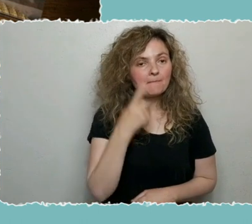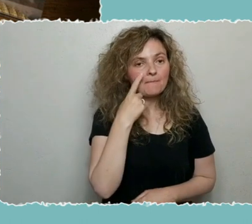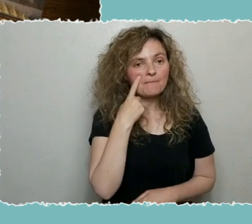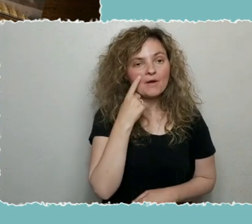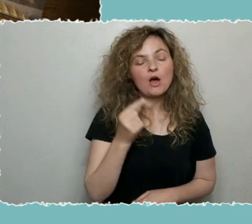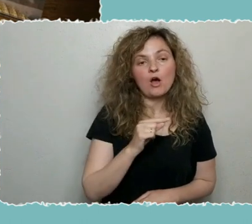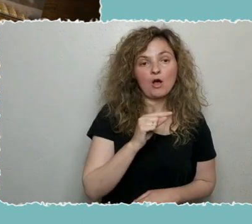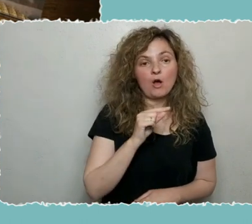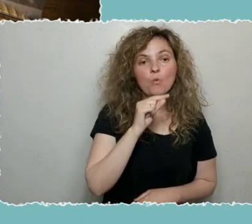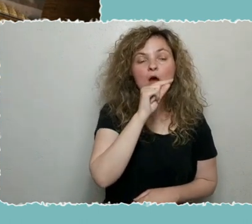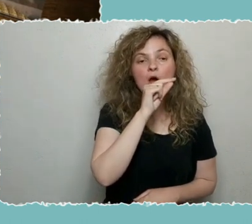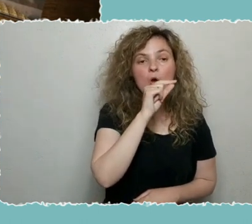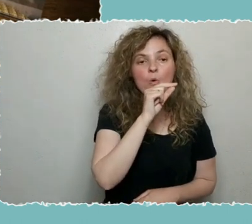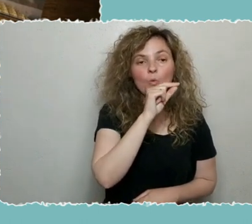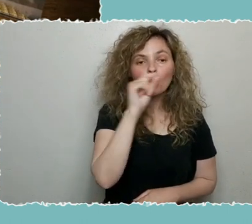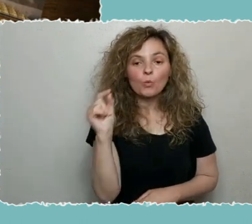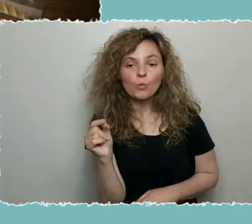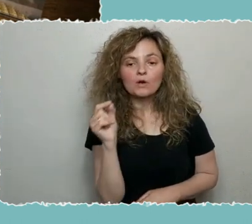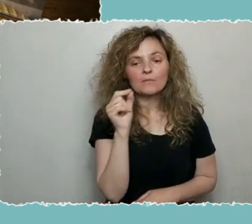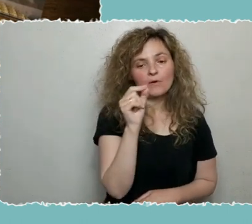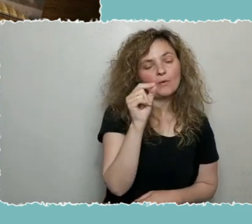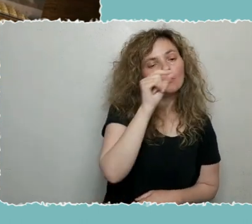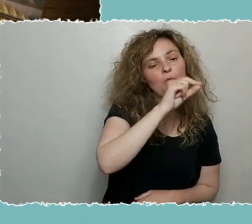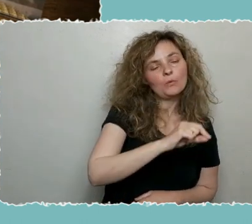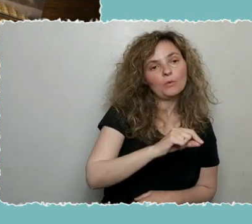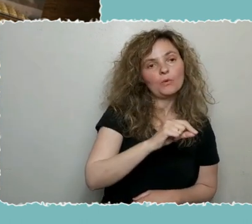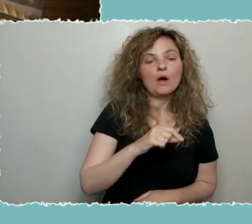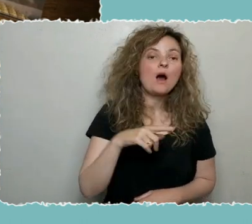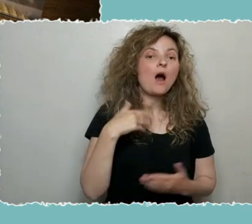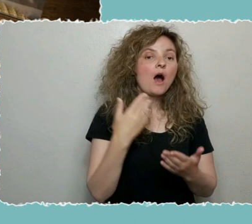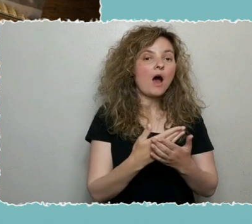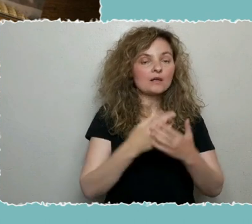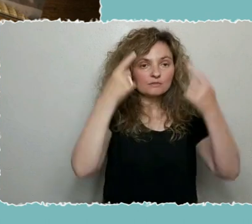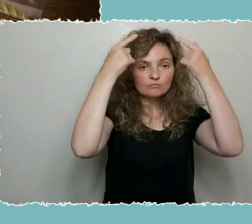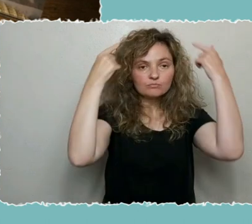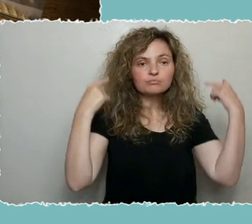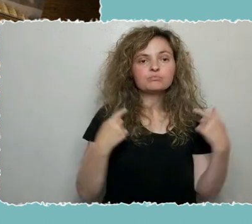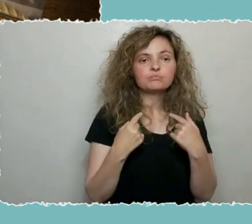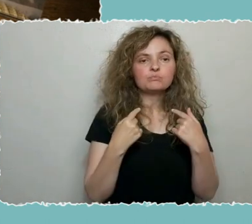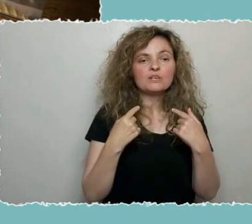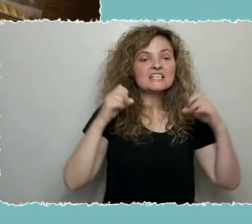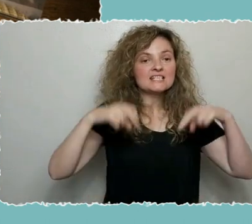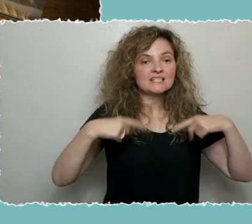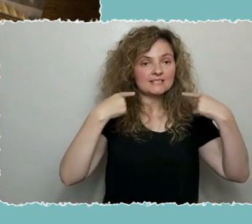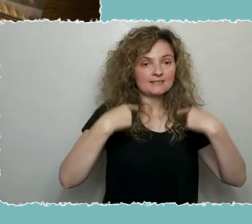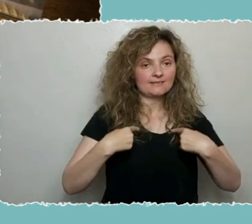mirade, unha curva así que baixa e outra curva así que baixa dende os ollos ata case o peteiro, sen